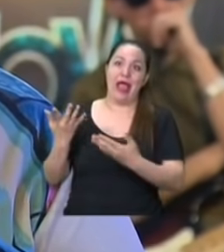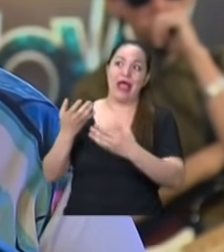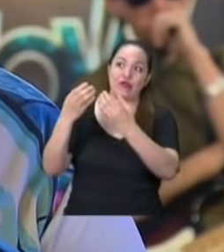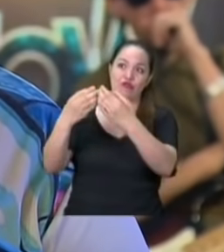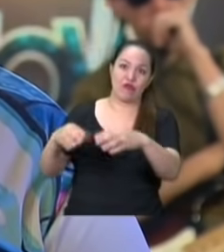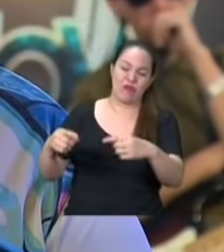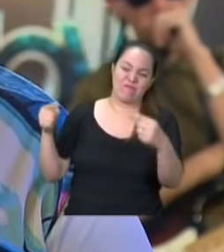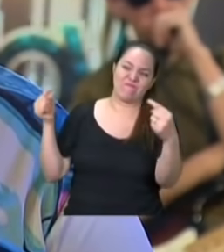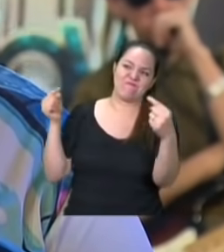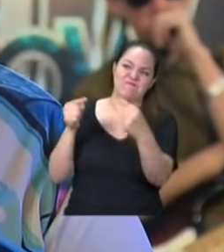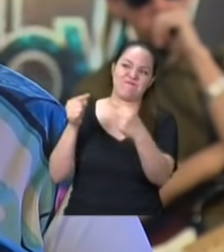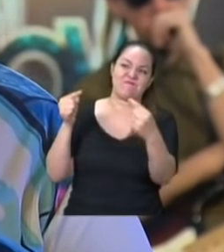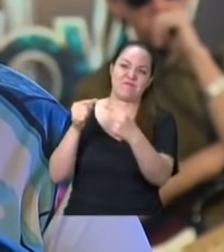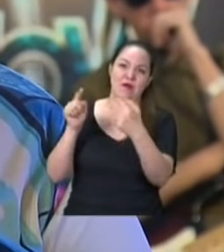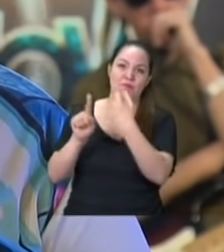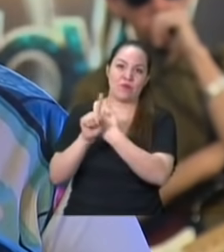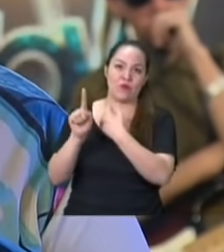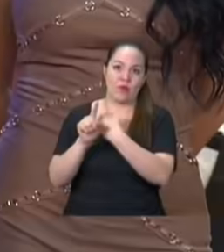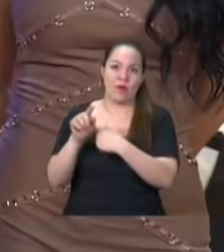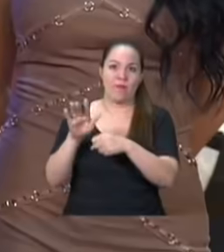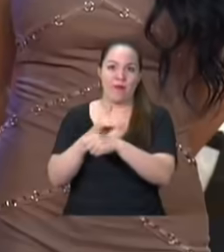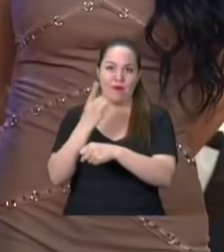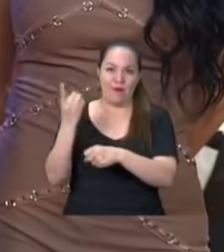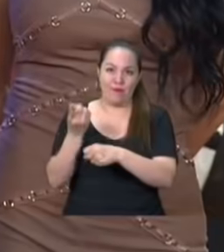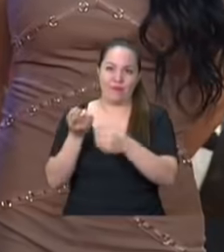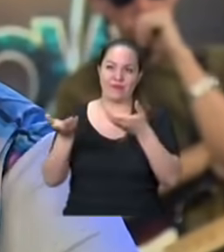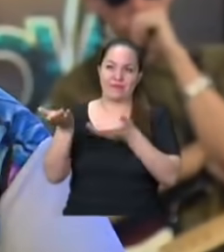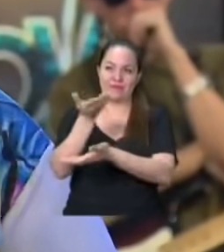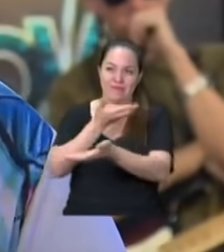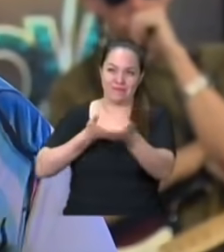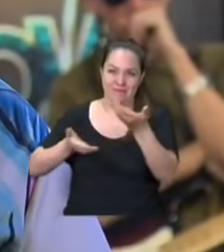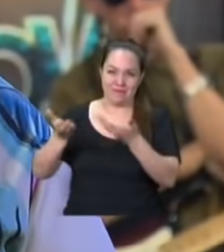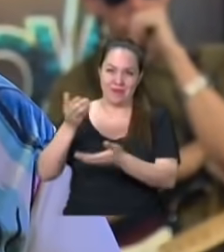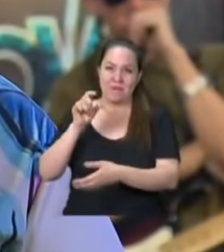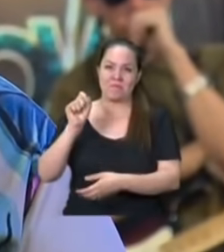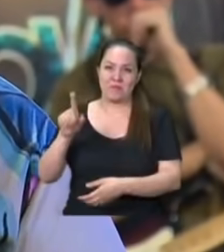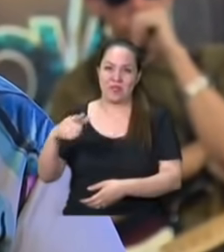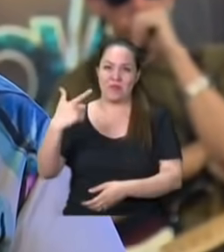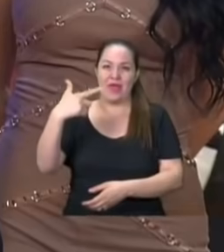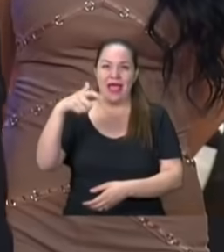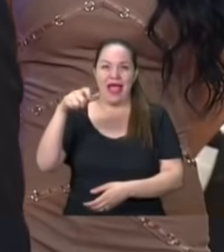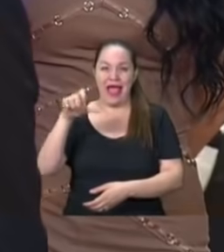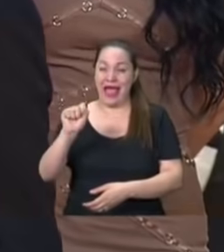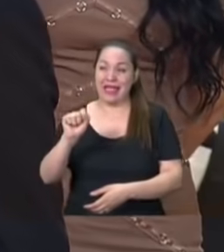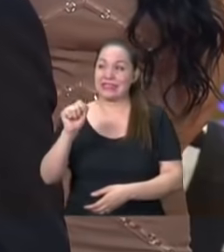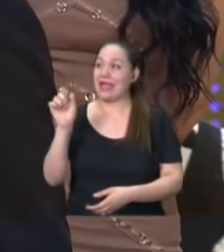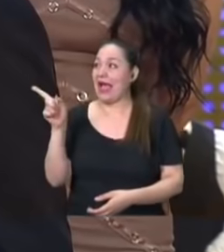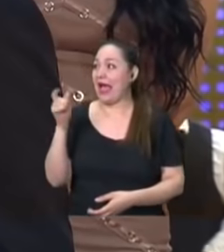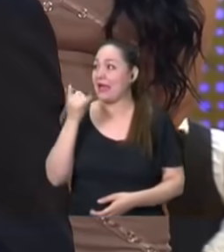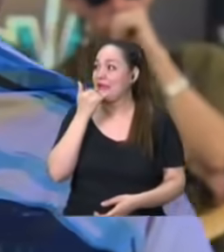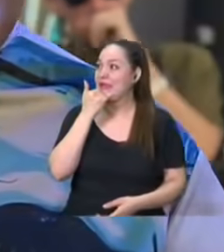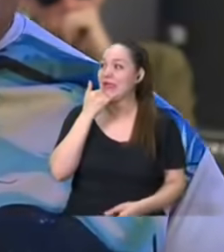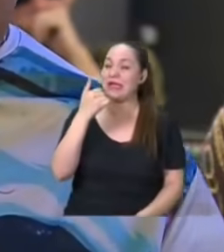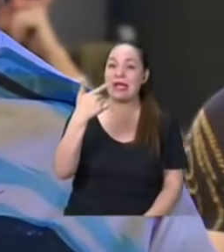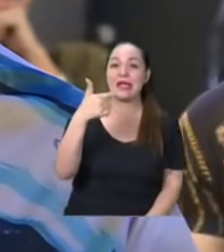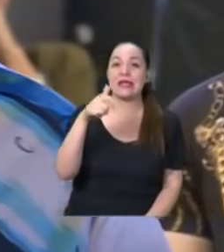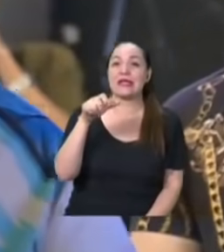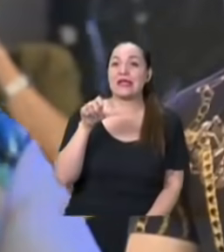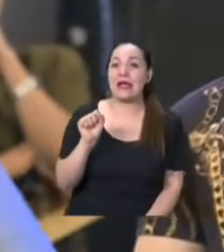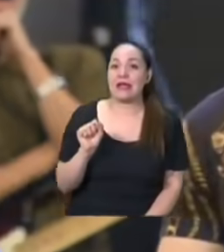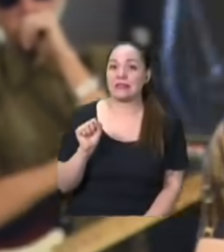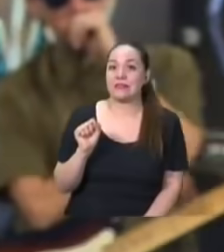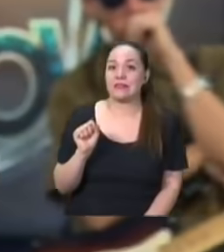sí. Porque comparten los servicios. No, fue el gas. Ah, bueno. Ah, ¿te quedaste sin gas? Sí. No,